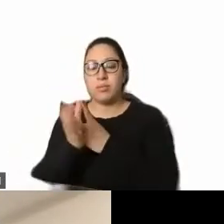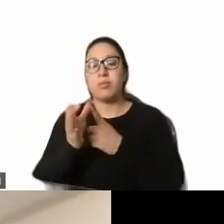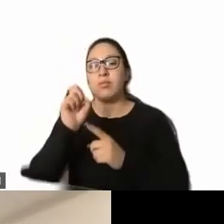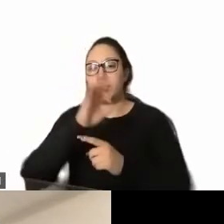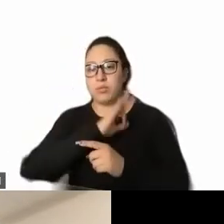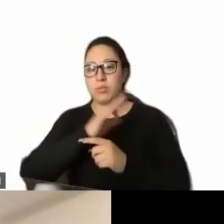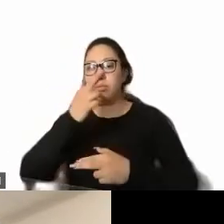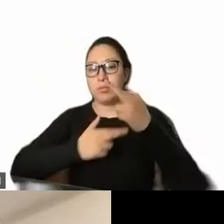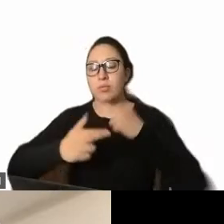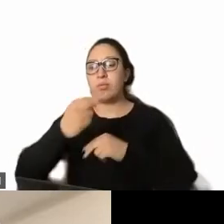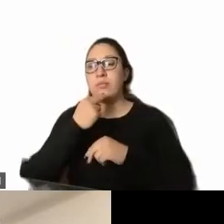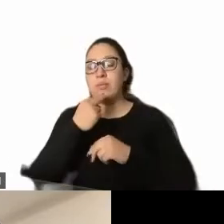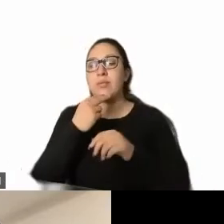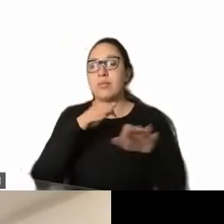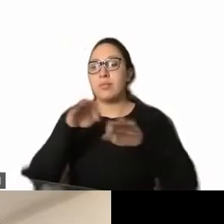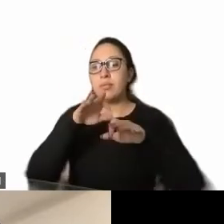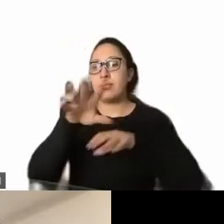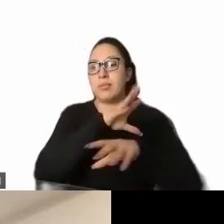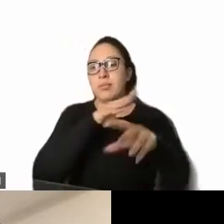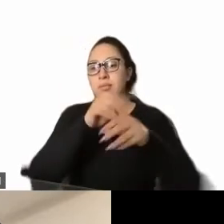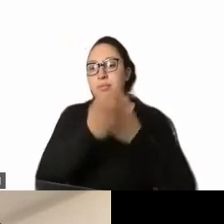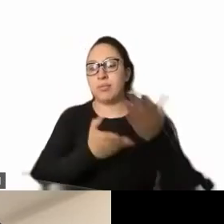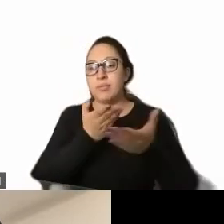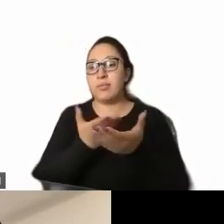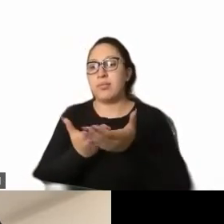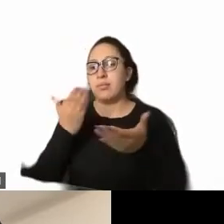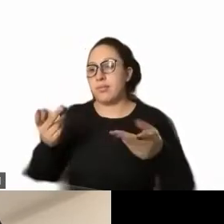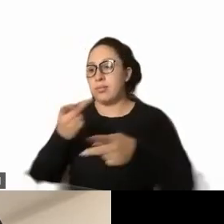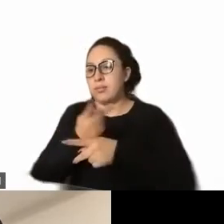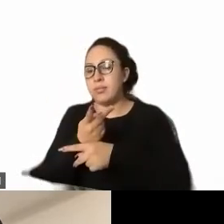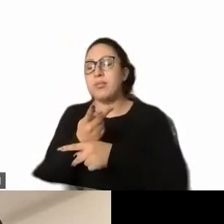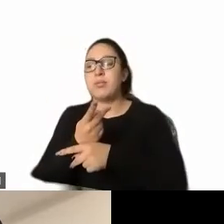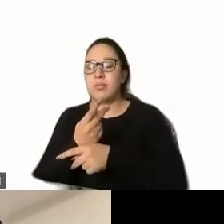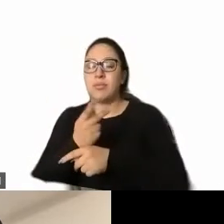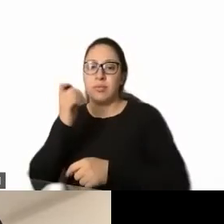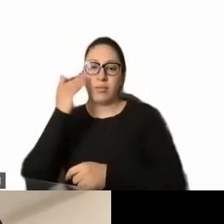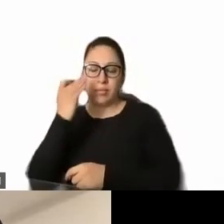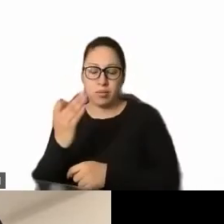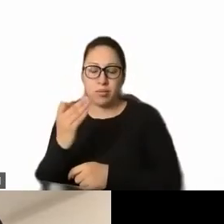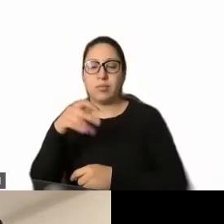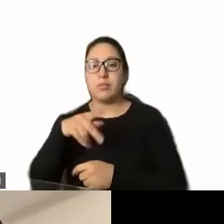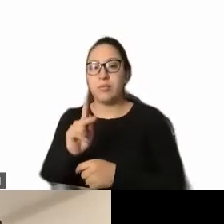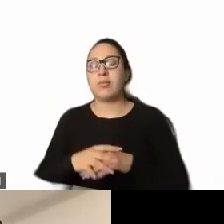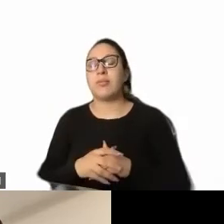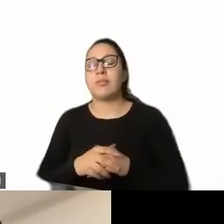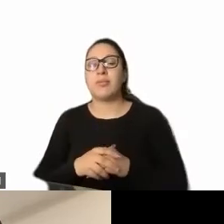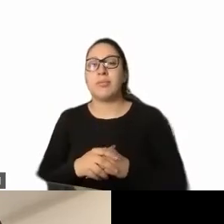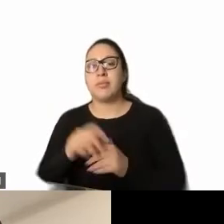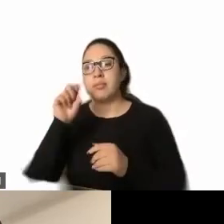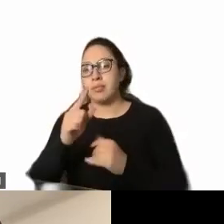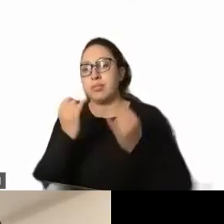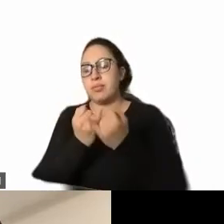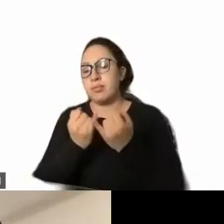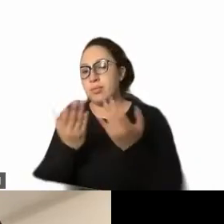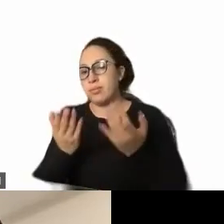las iniciativas que estaban fuera de tiempo. Sin embargo, bueno, pues también debemos de precisar que